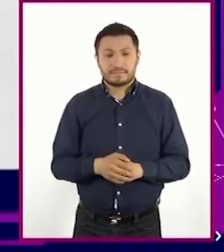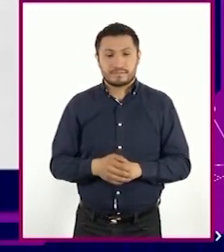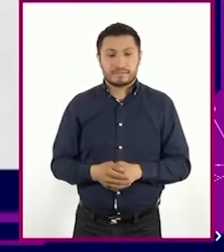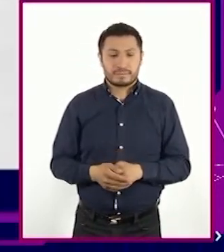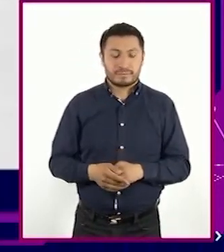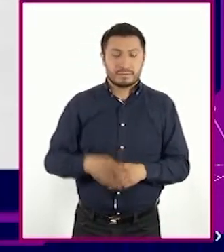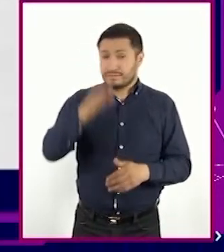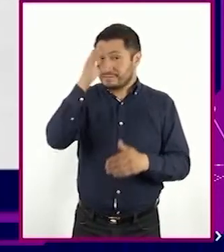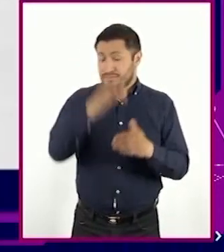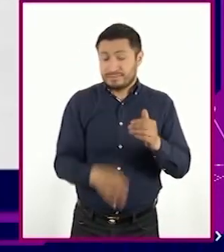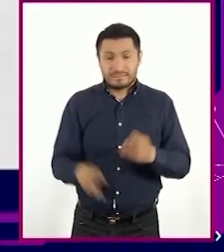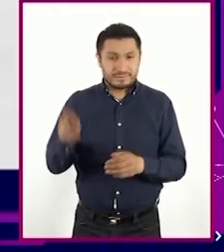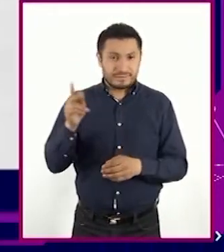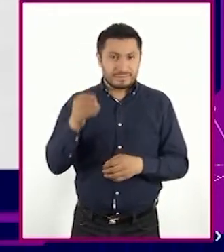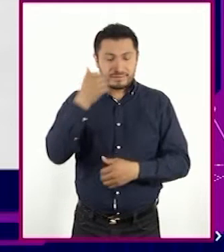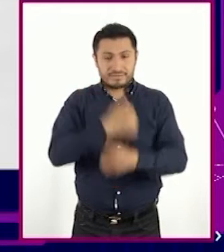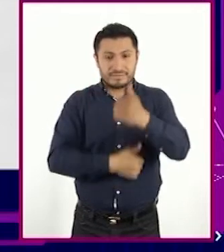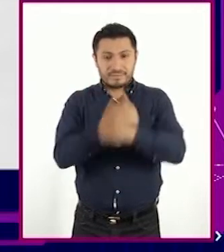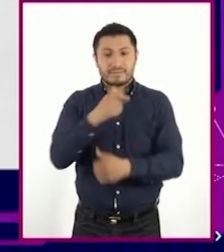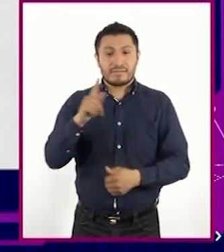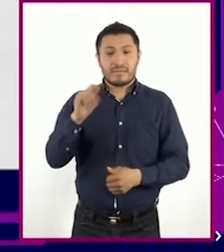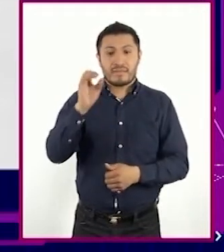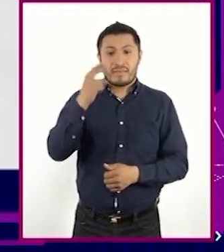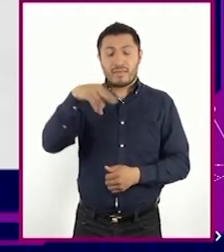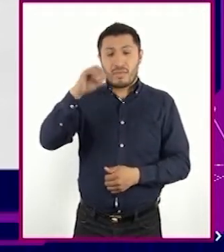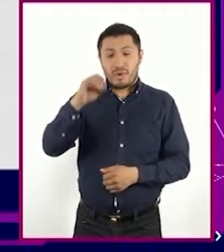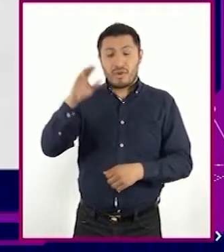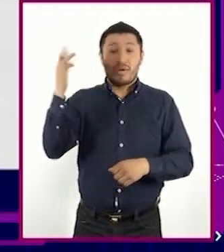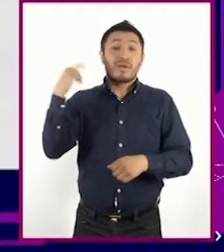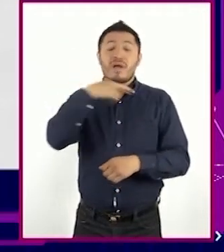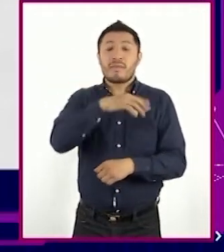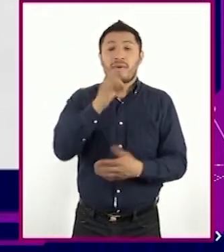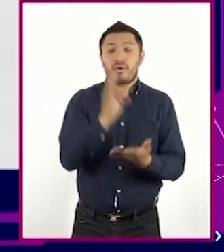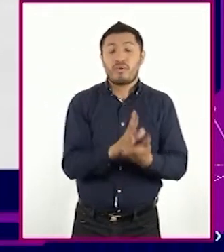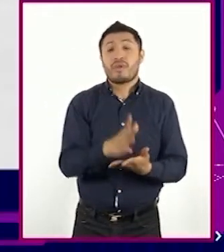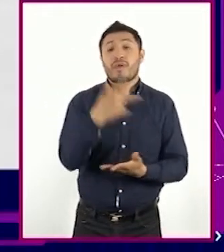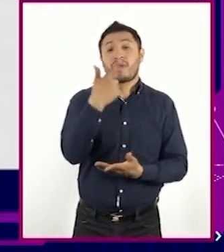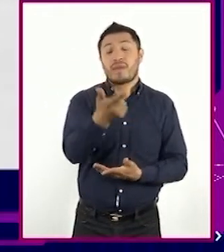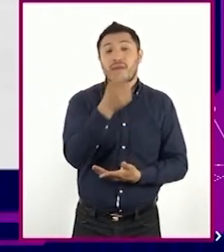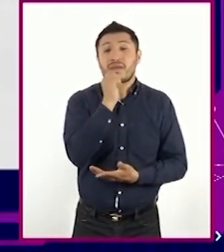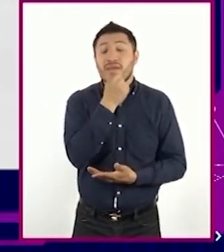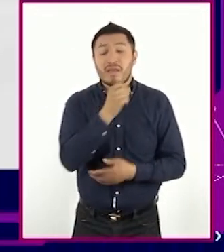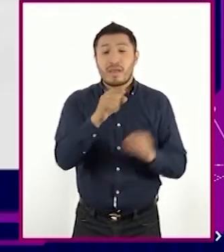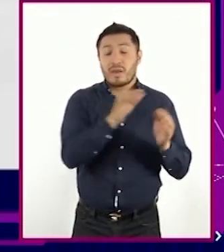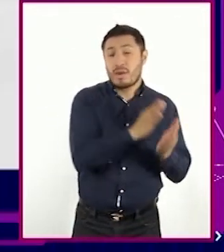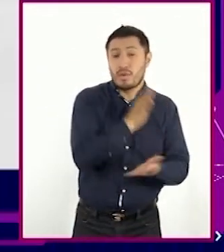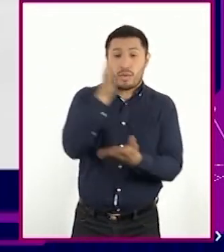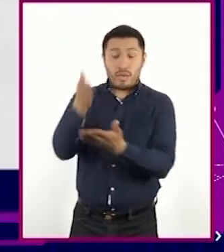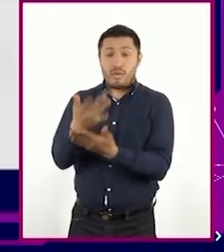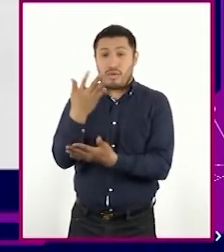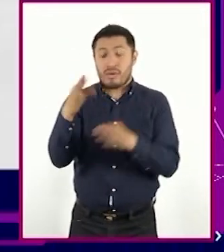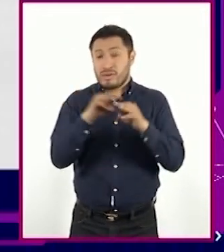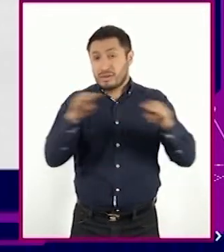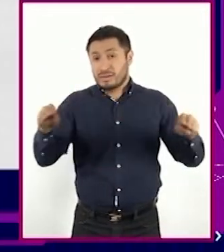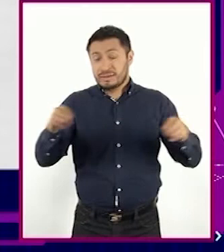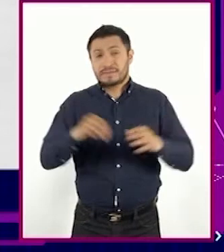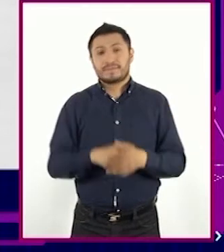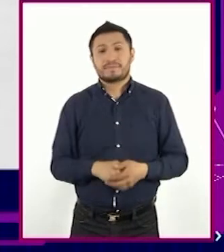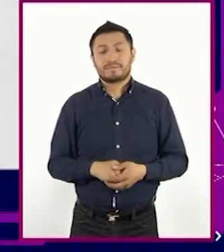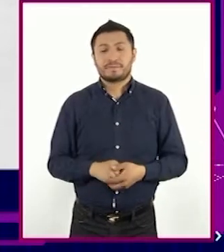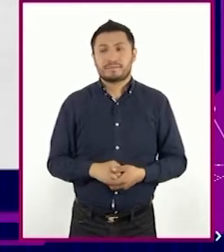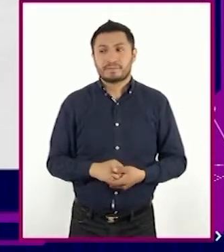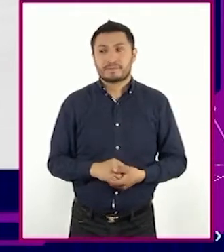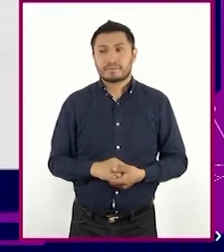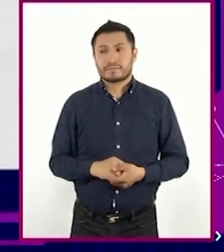prueba ha terminado. Toño ha sido el más rápido, pues solo tardó 7 segundos en recorrer los 50 metros.